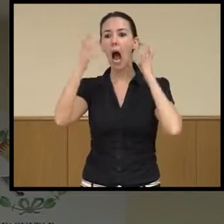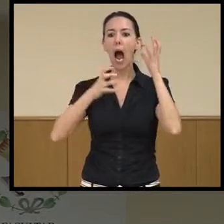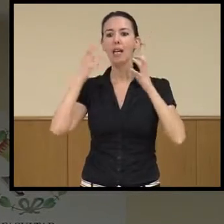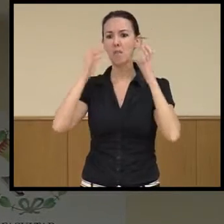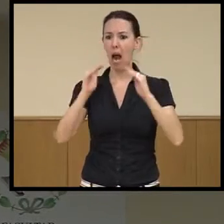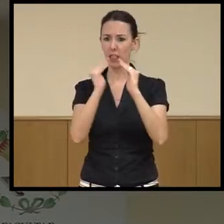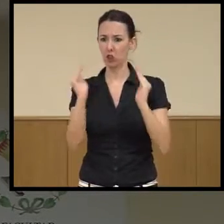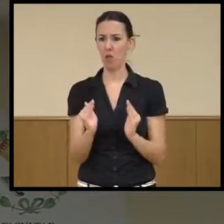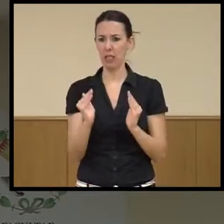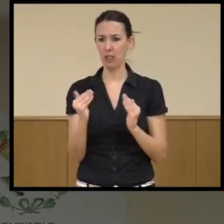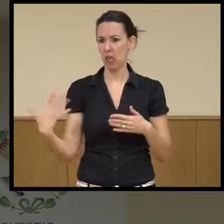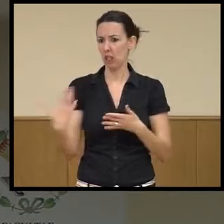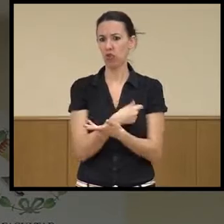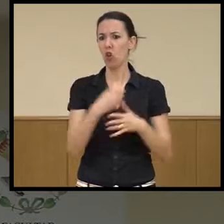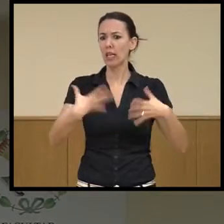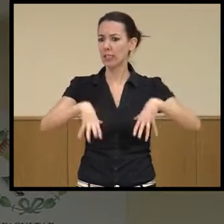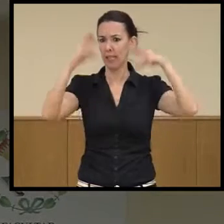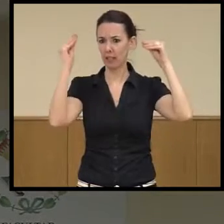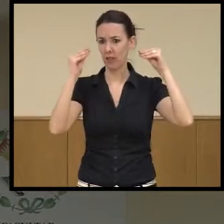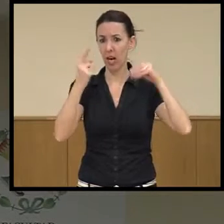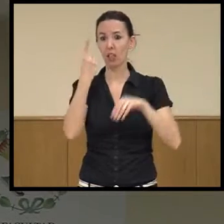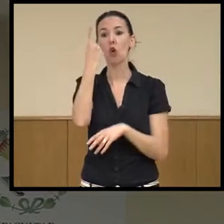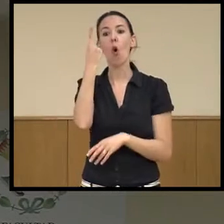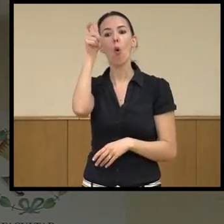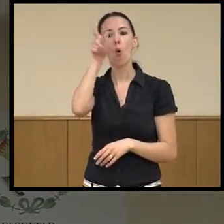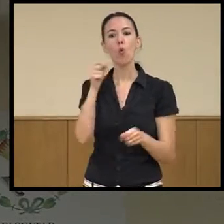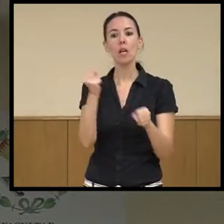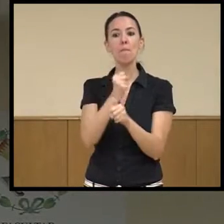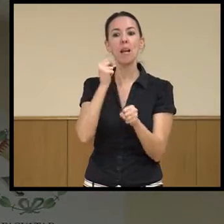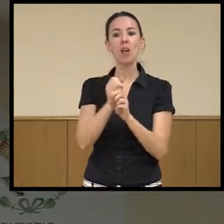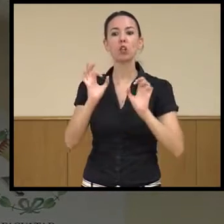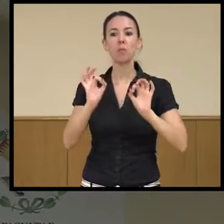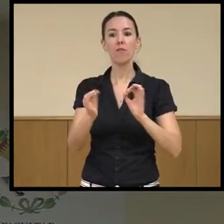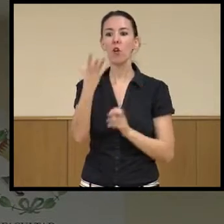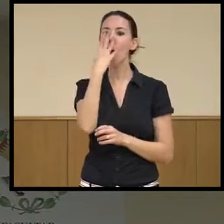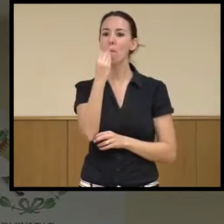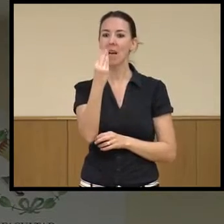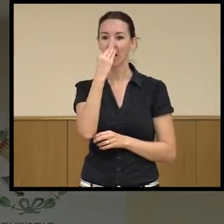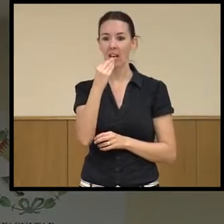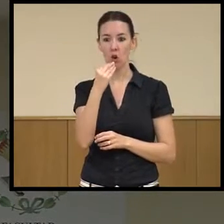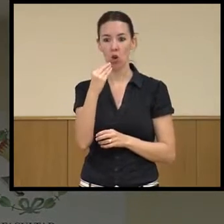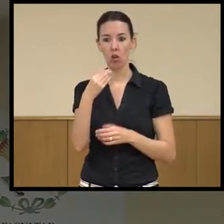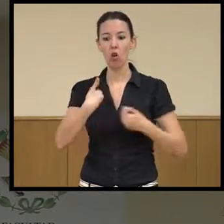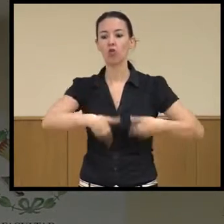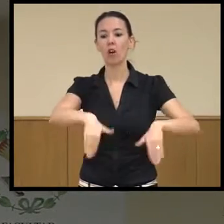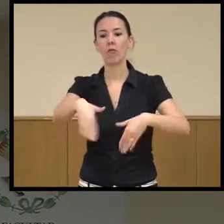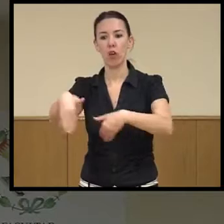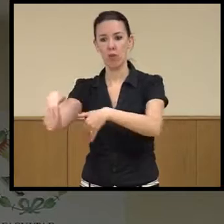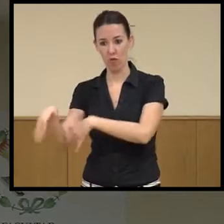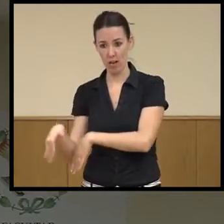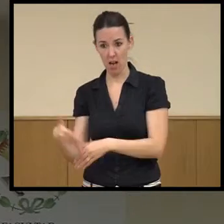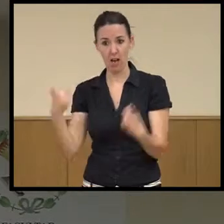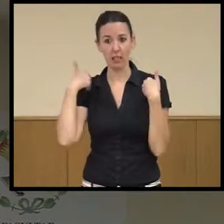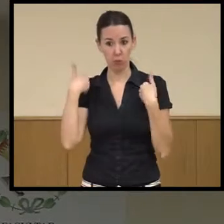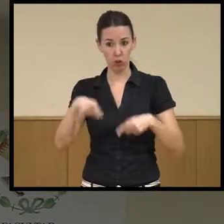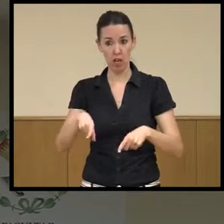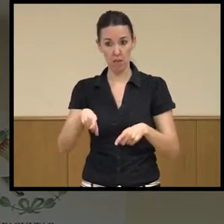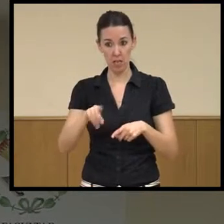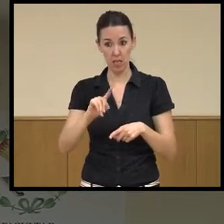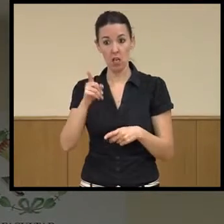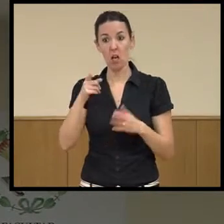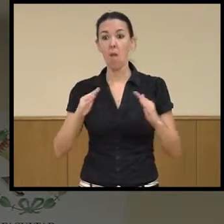domésticos que en casi todas las catedrales un empleado específico, el perrero, se encargaba de ahuyentar. Y de los templos salían,